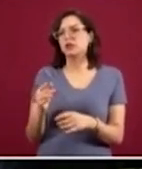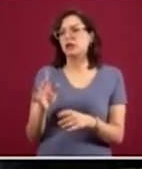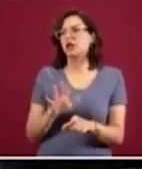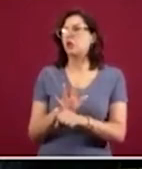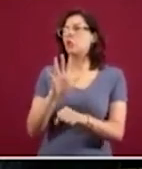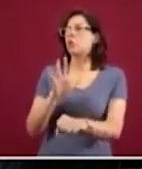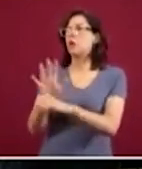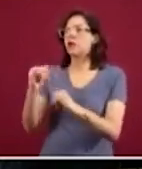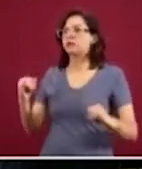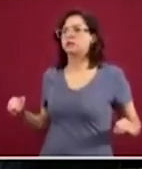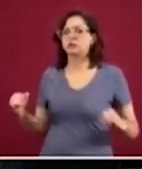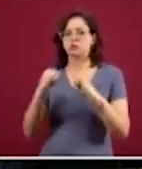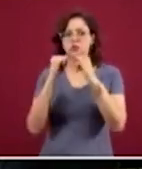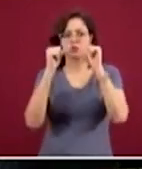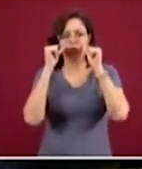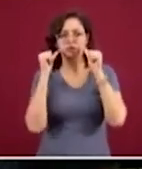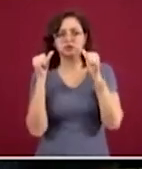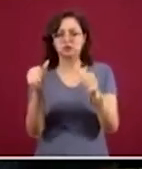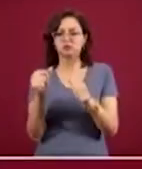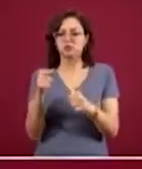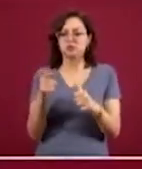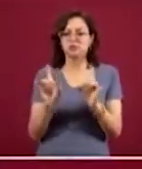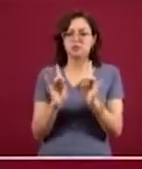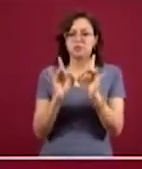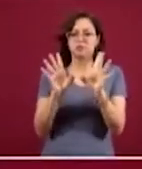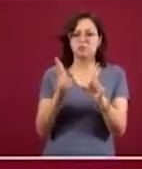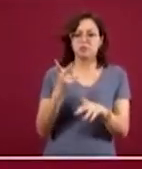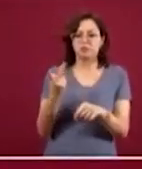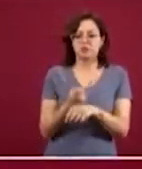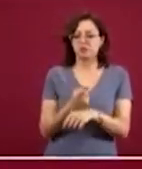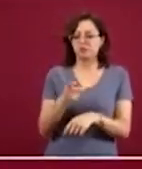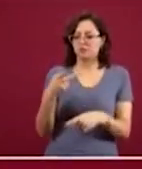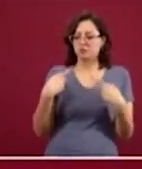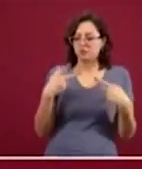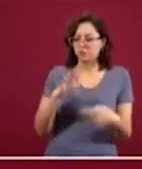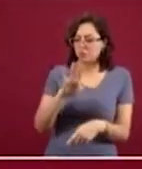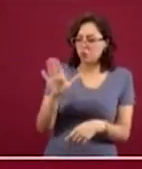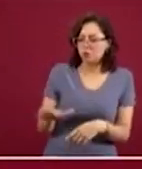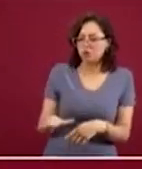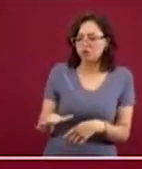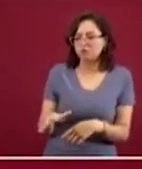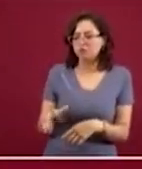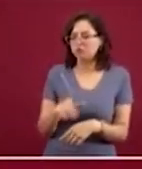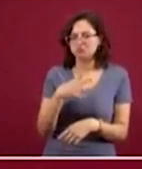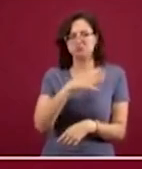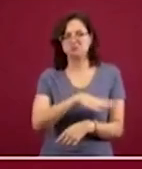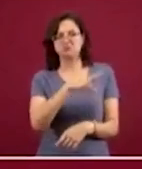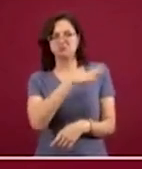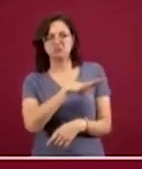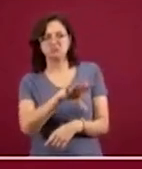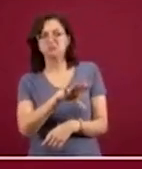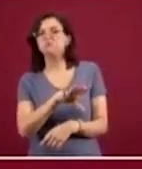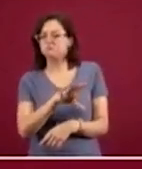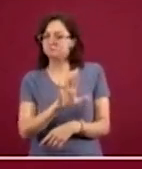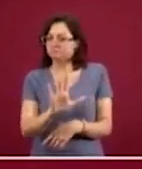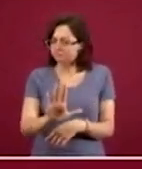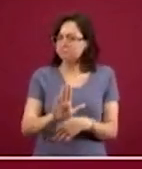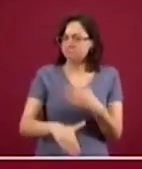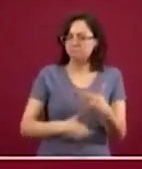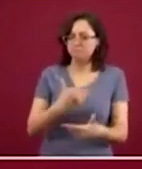competente en distintos ámbitos de lo que implica negar el servicio pero gracias por traer el punto y ponemos a